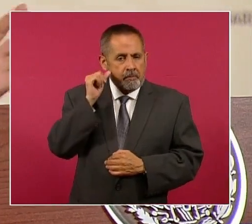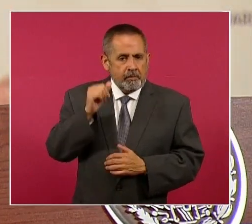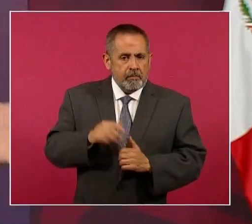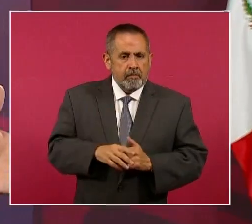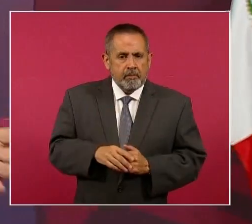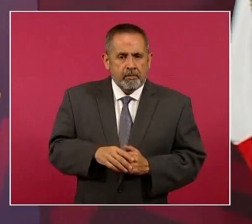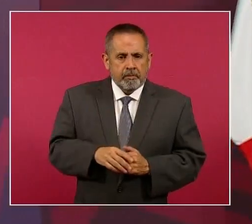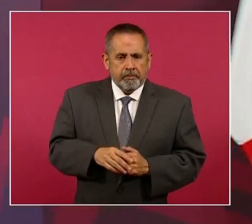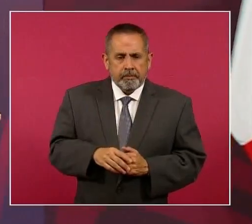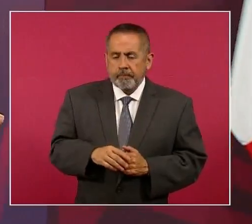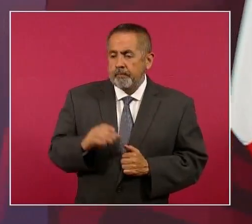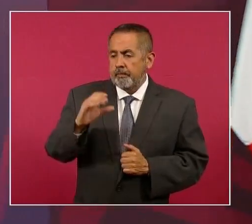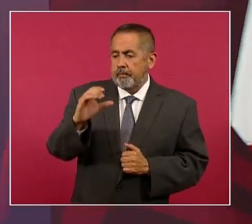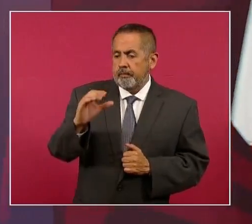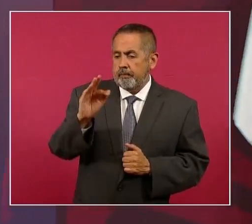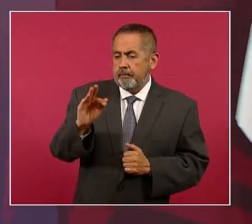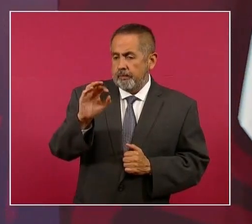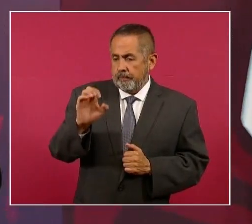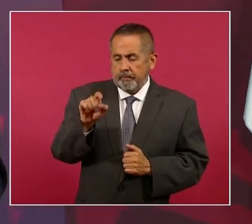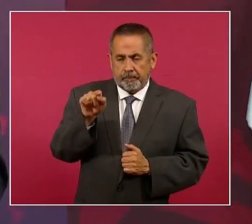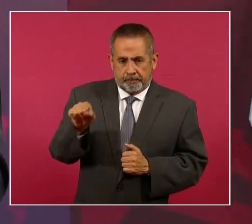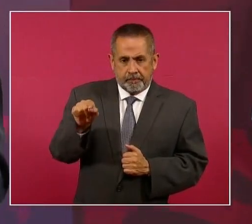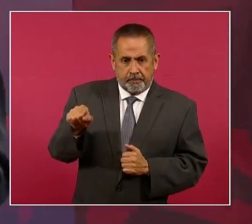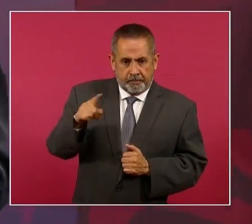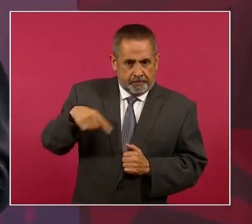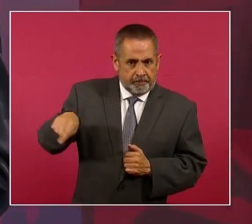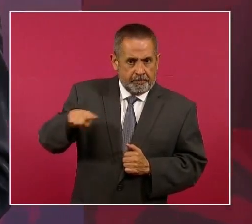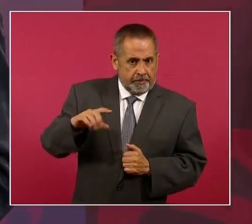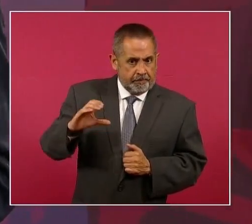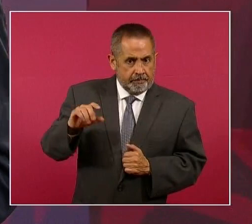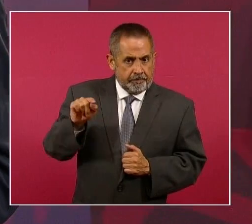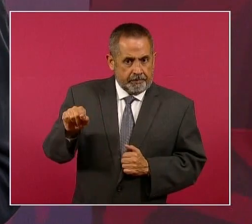la Comisión Federal de Electricidad